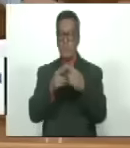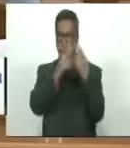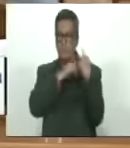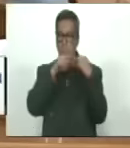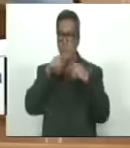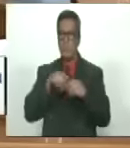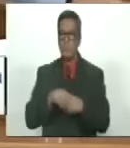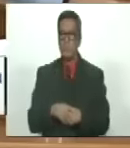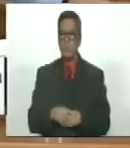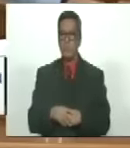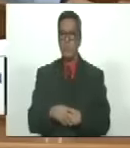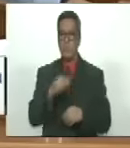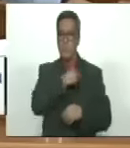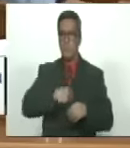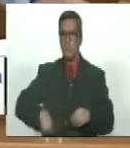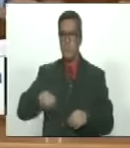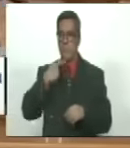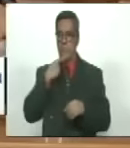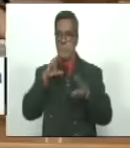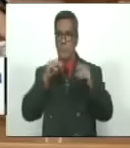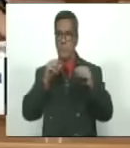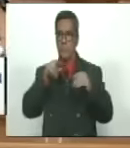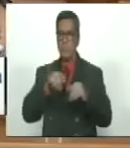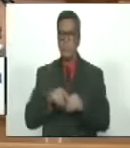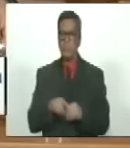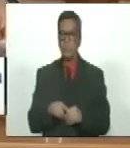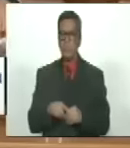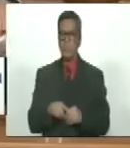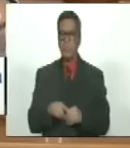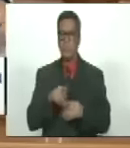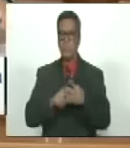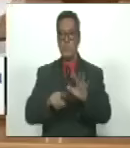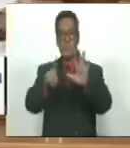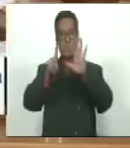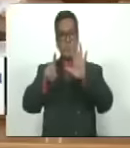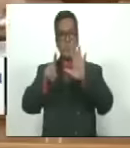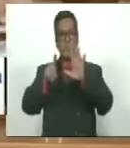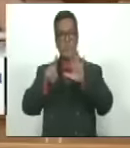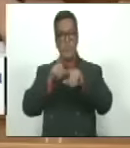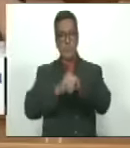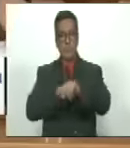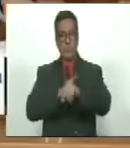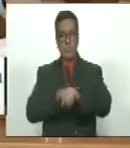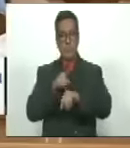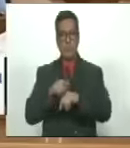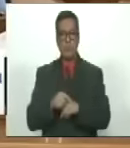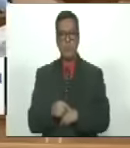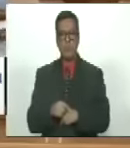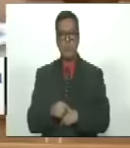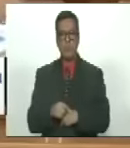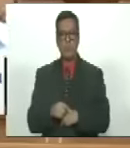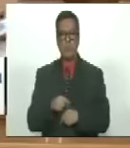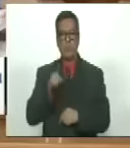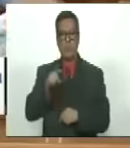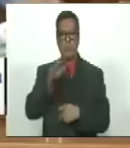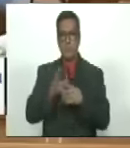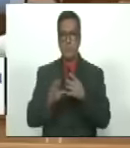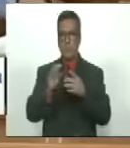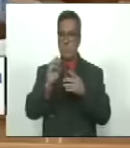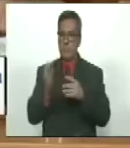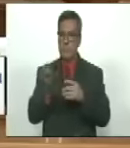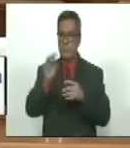responsabilidad. El presidente nos habló de 6 momentos, en esencia de